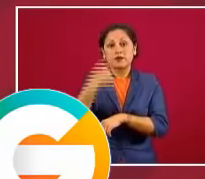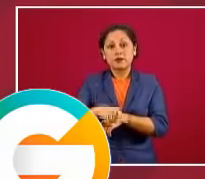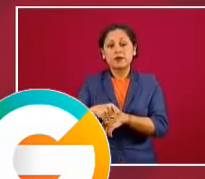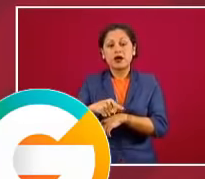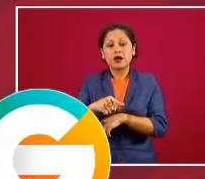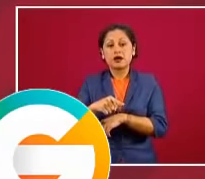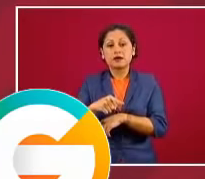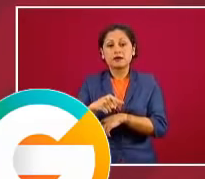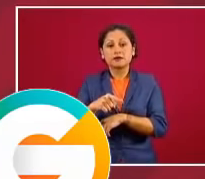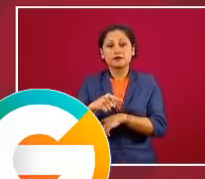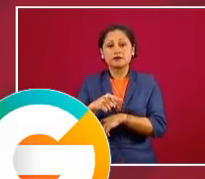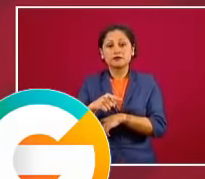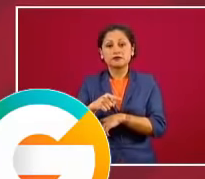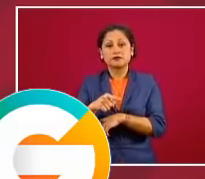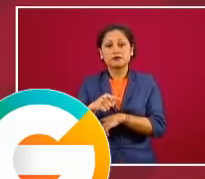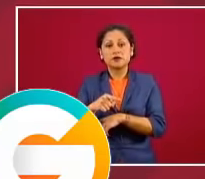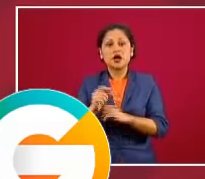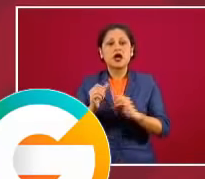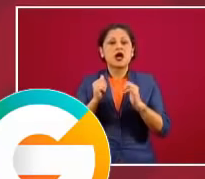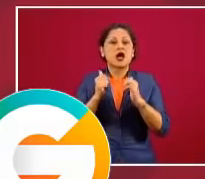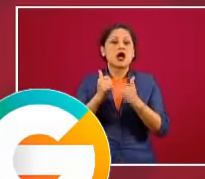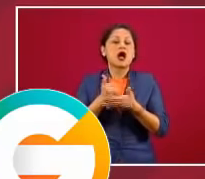cordones sanitarios.